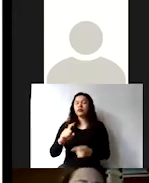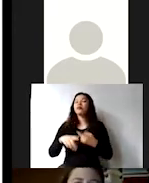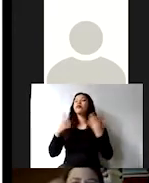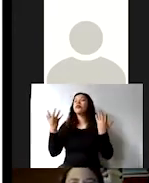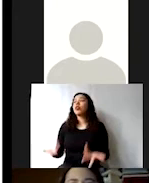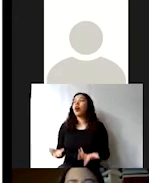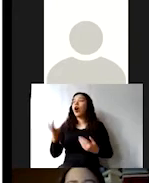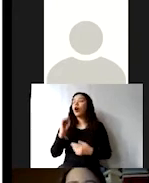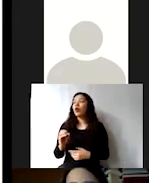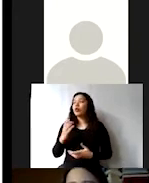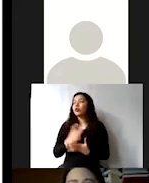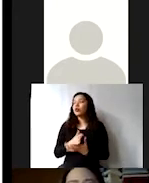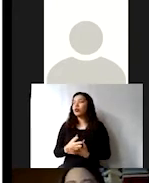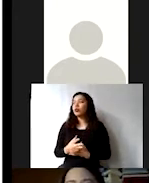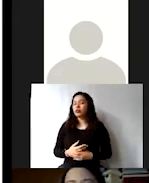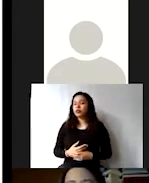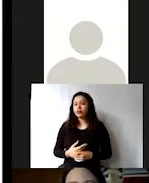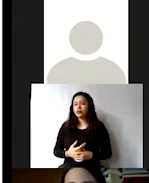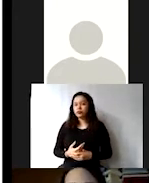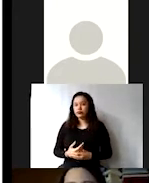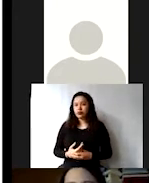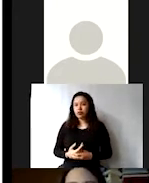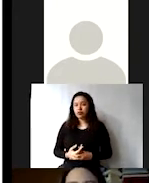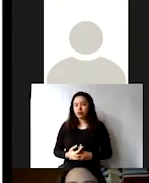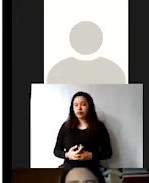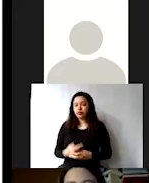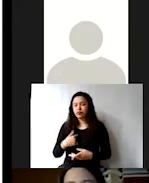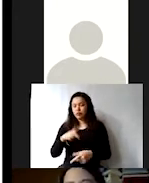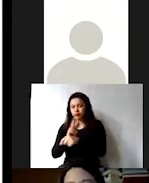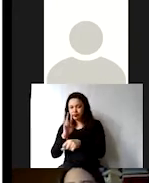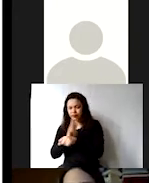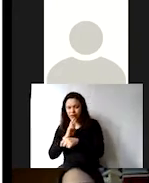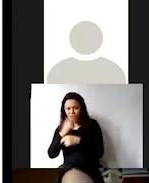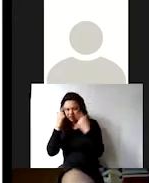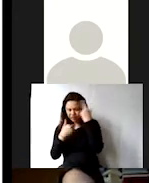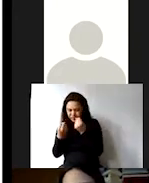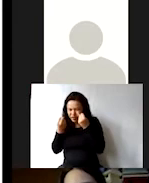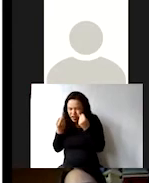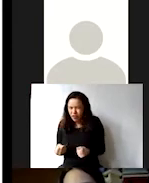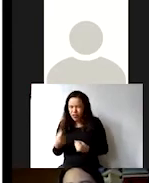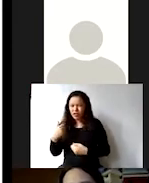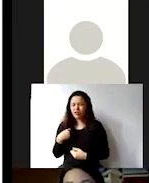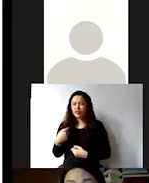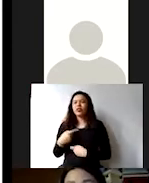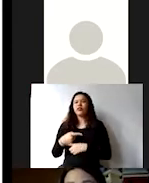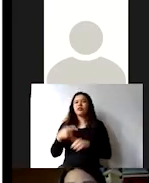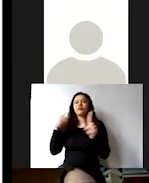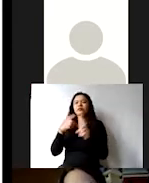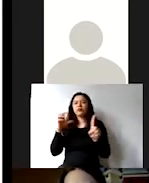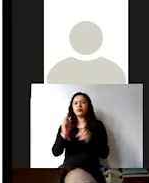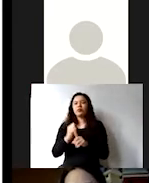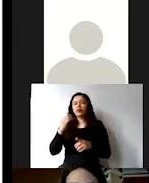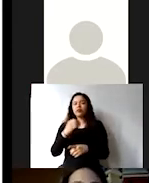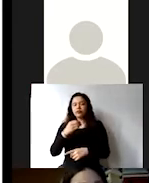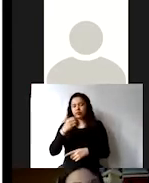simplemente pues el cómo verifico, el cómo me aseguro de que estoy cumpliendo como mi misión